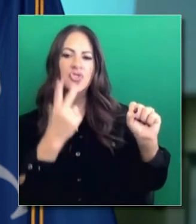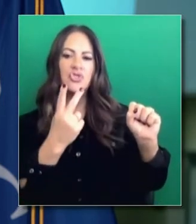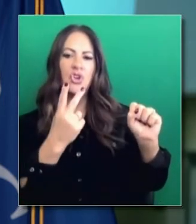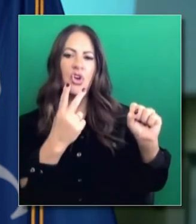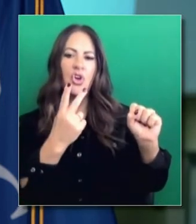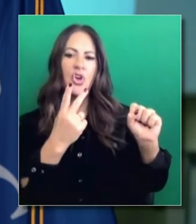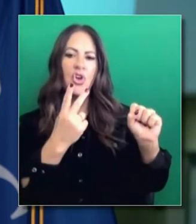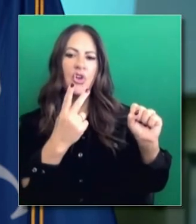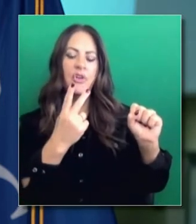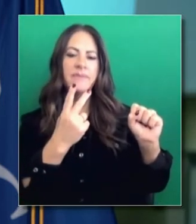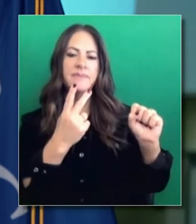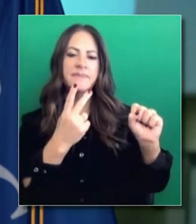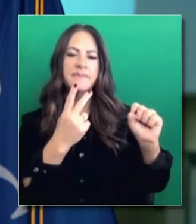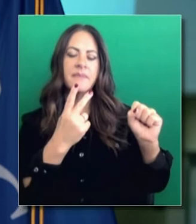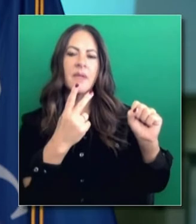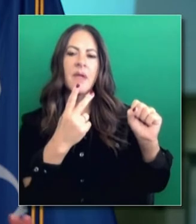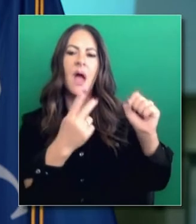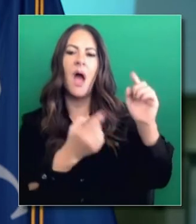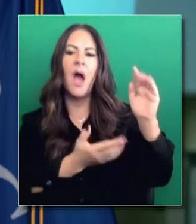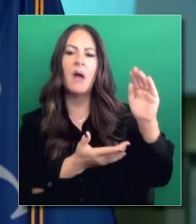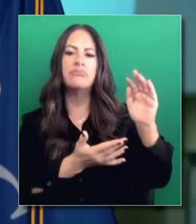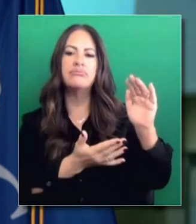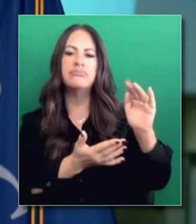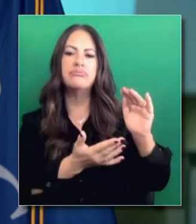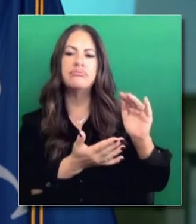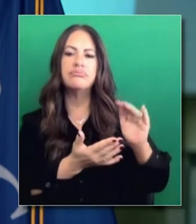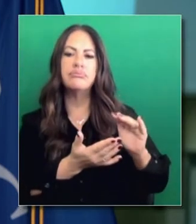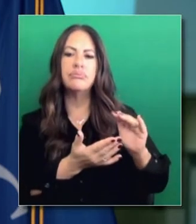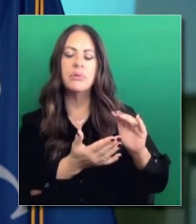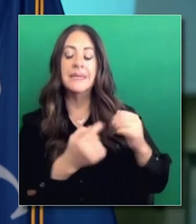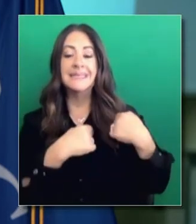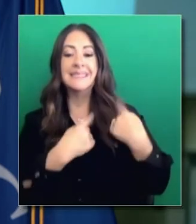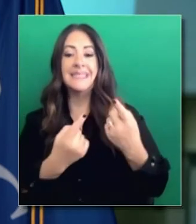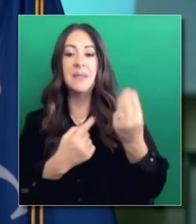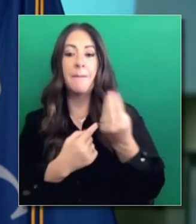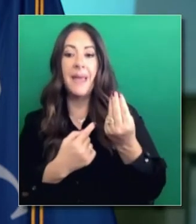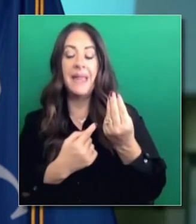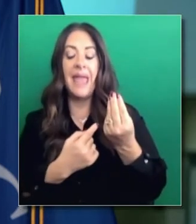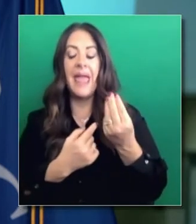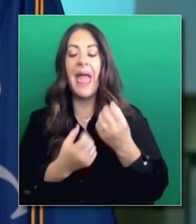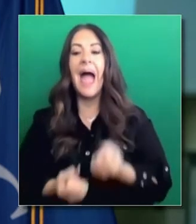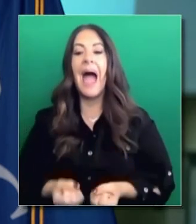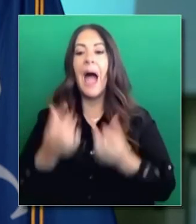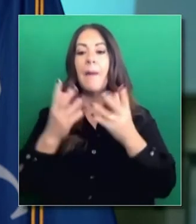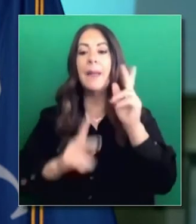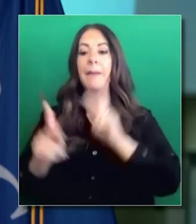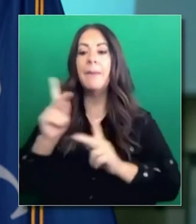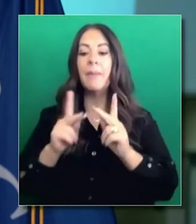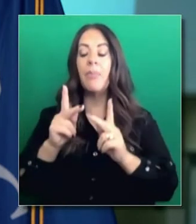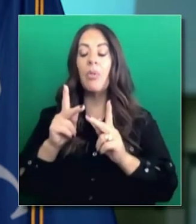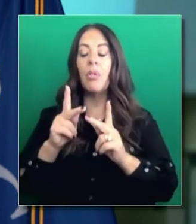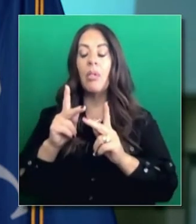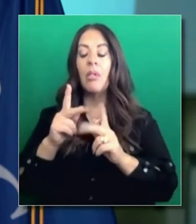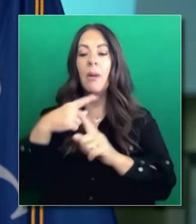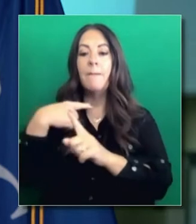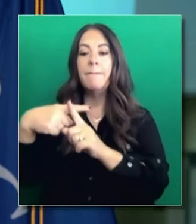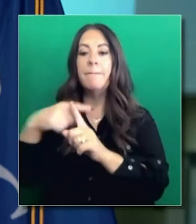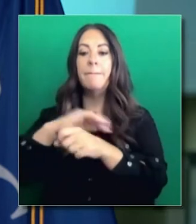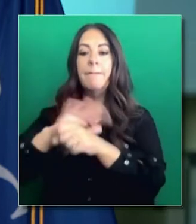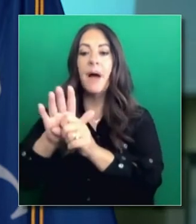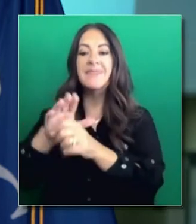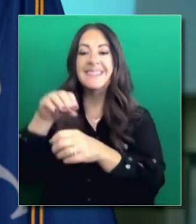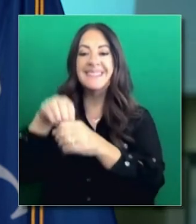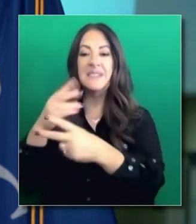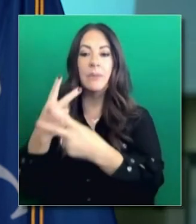visto, no significante, pero modesta, la disminución desde el lunes en cuanto al número total de casos